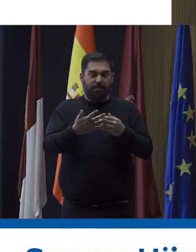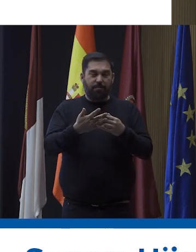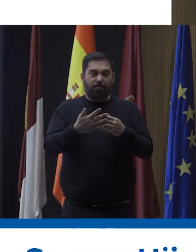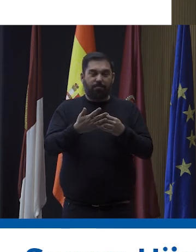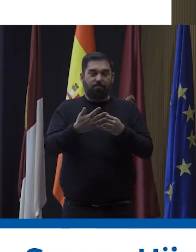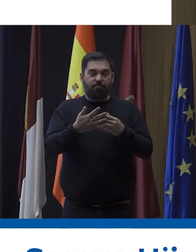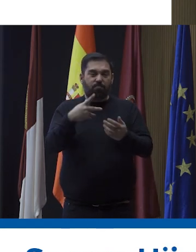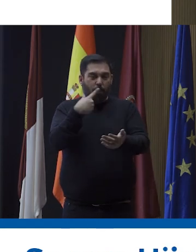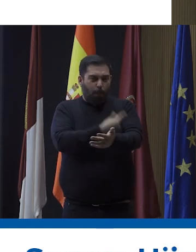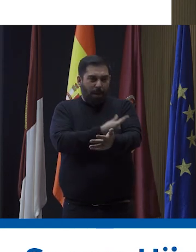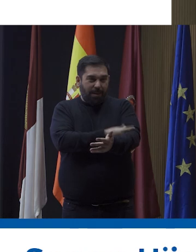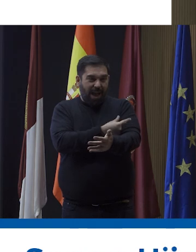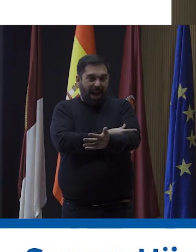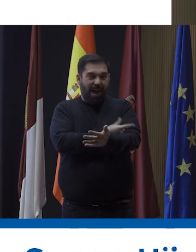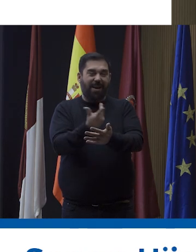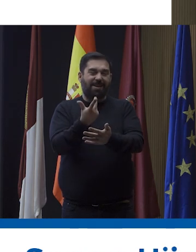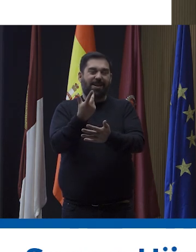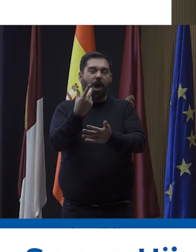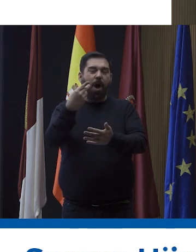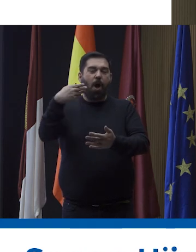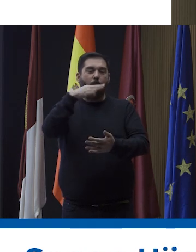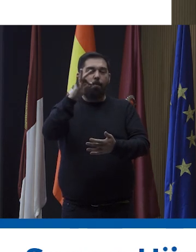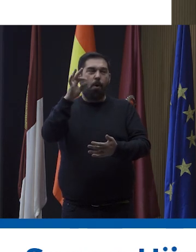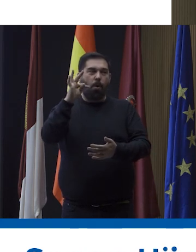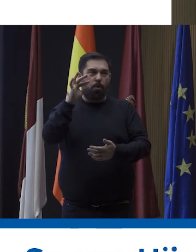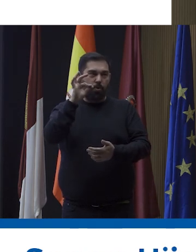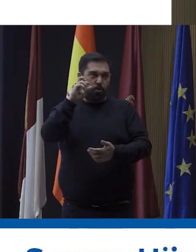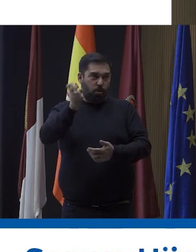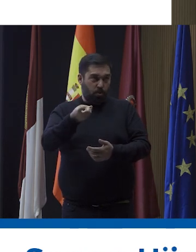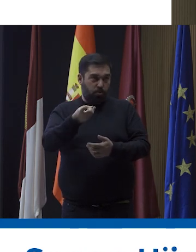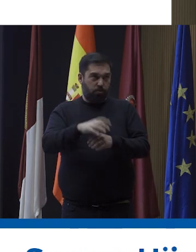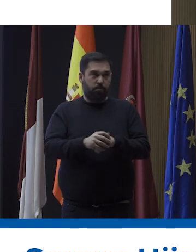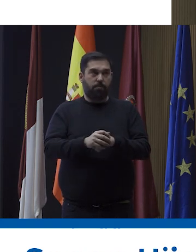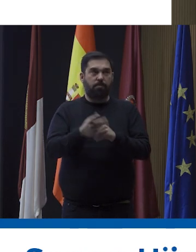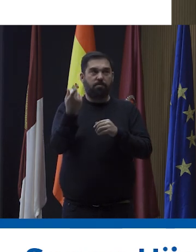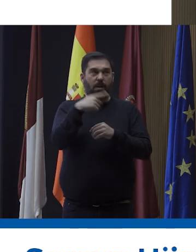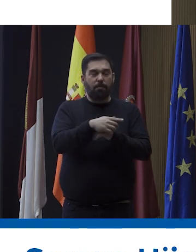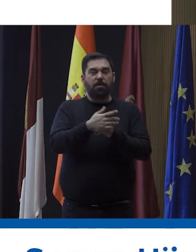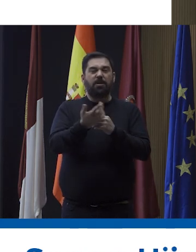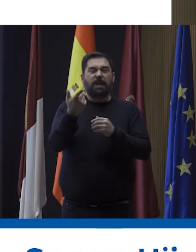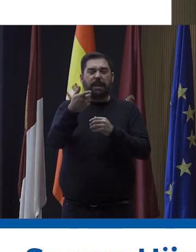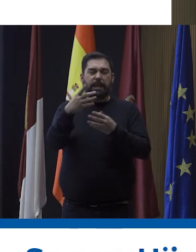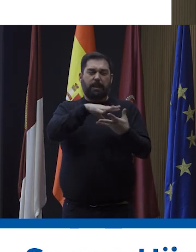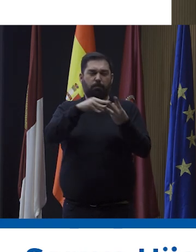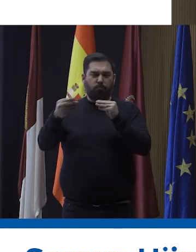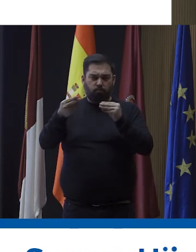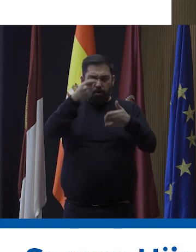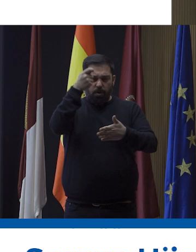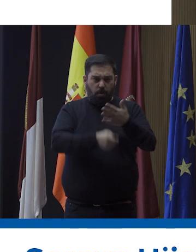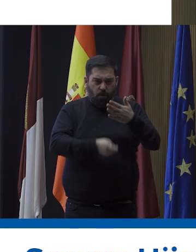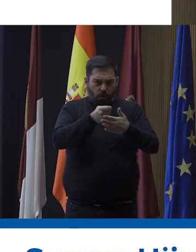toxina botulínica, lo que se conoce como el Botox, ¿no? También se puede infiltrar en los casos que está muy dura la musculatura y no